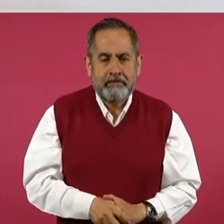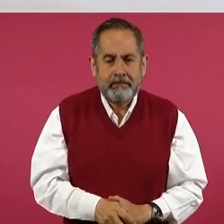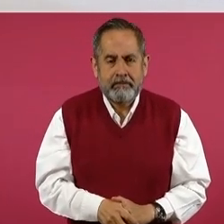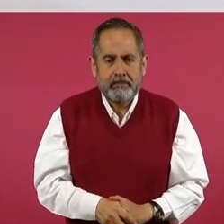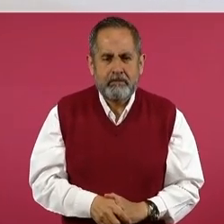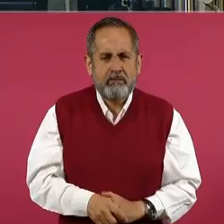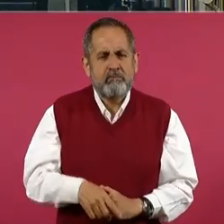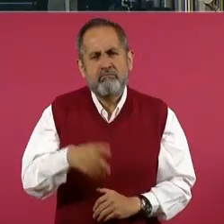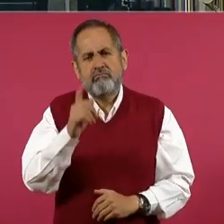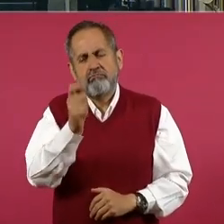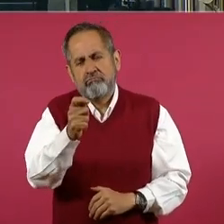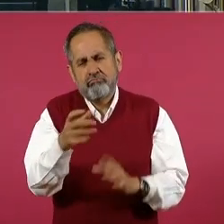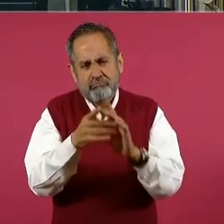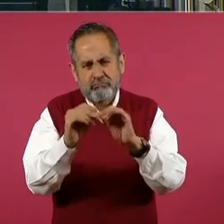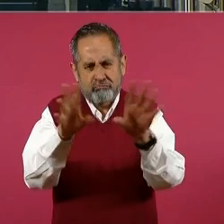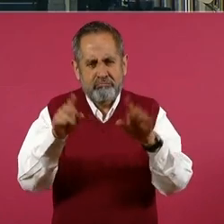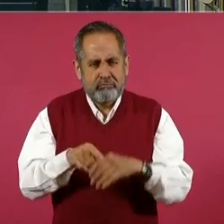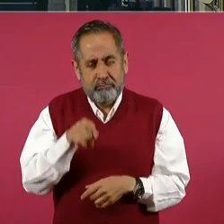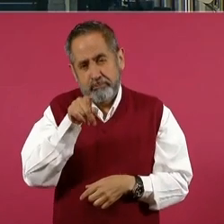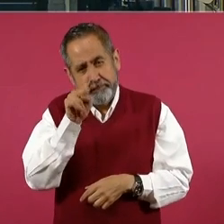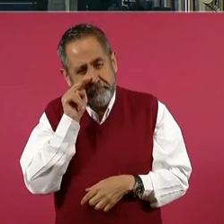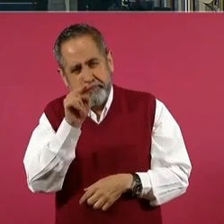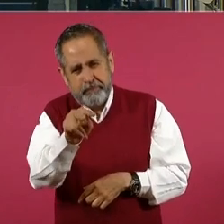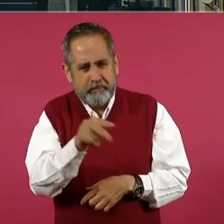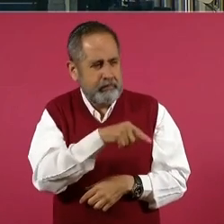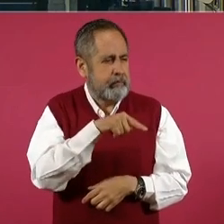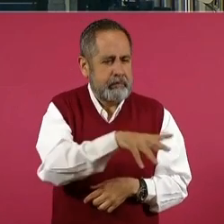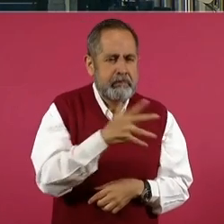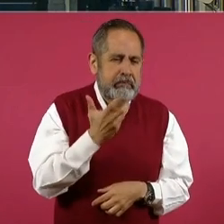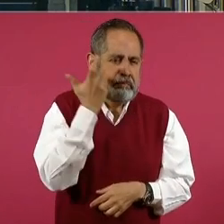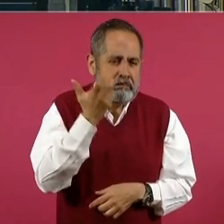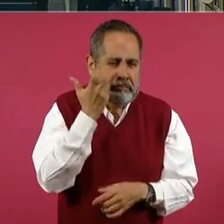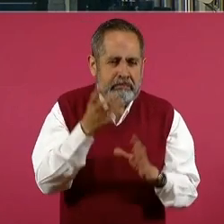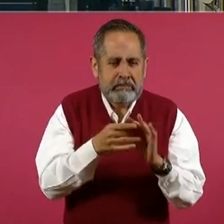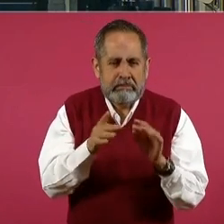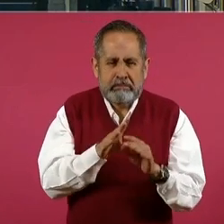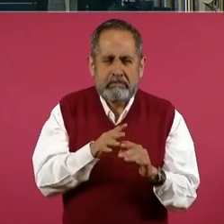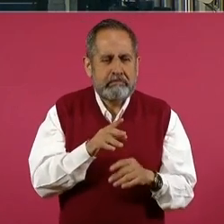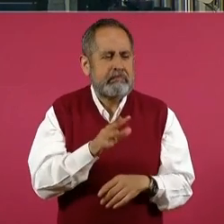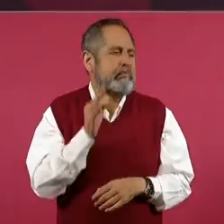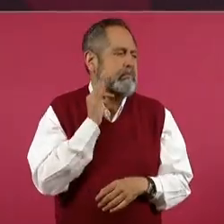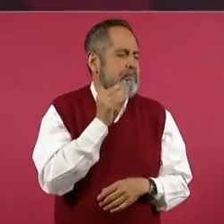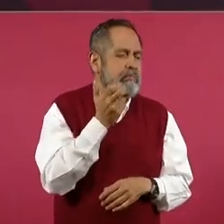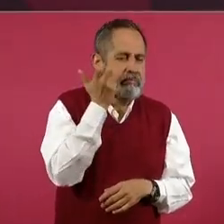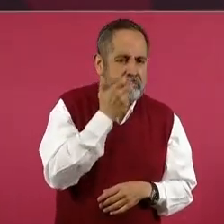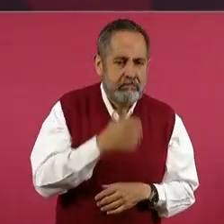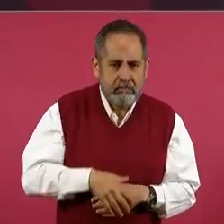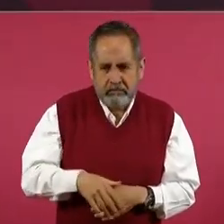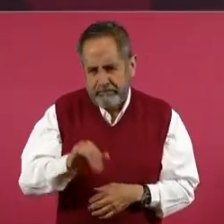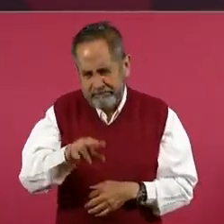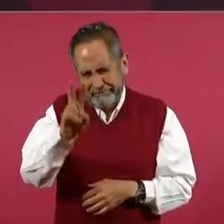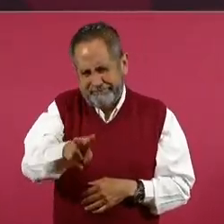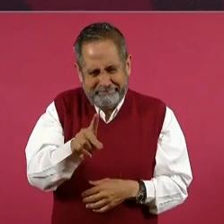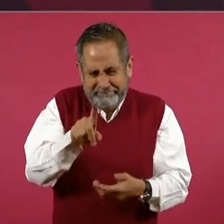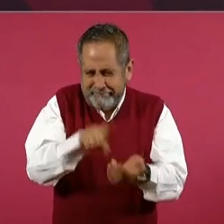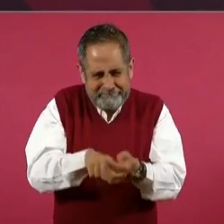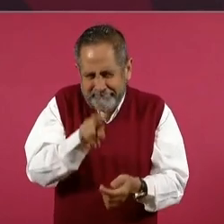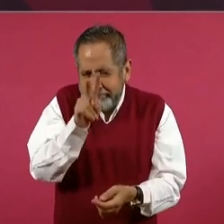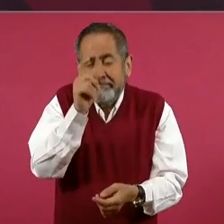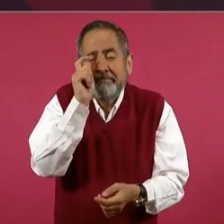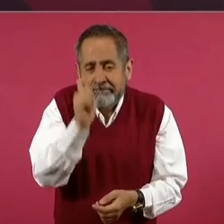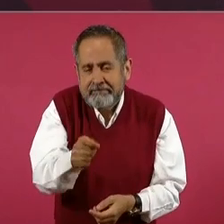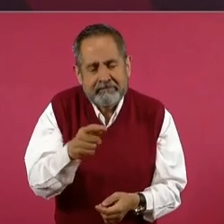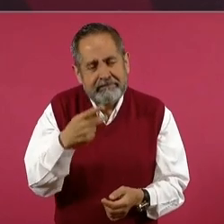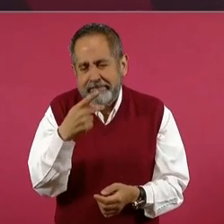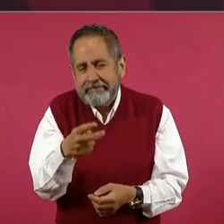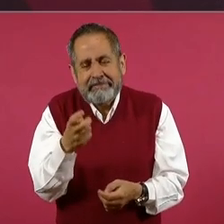Entonces, dejándolo en claro, usted ve un uso faccioso de la fiscalía. Sí, es un asunto completamente político.